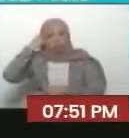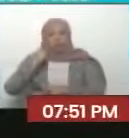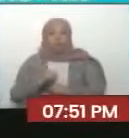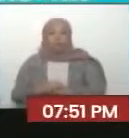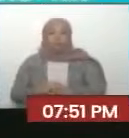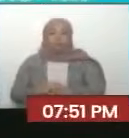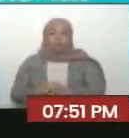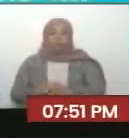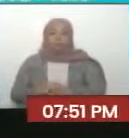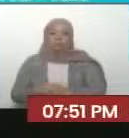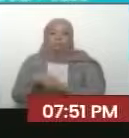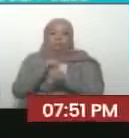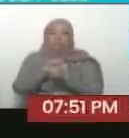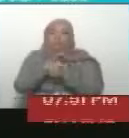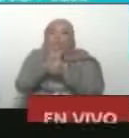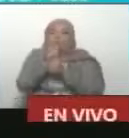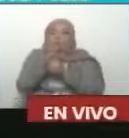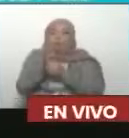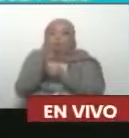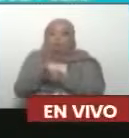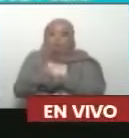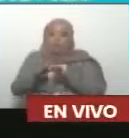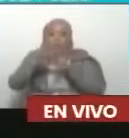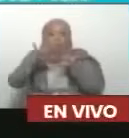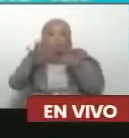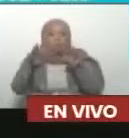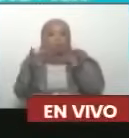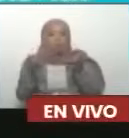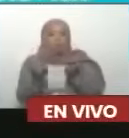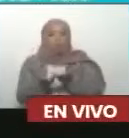La pandemia golpeó a la humanidad entera.